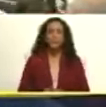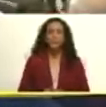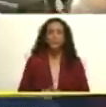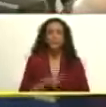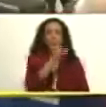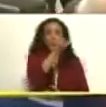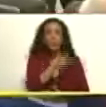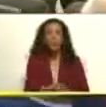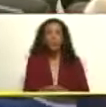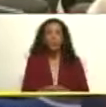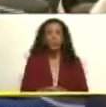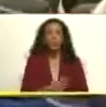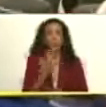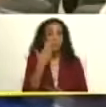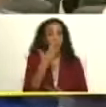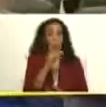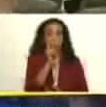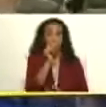Monseñor Nicolásito,